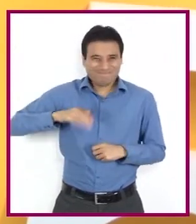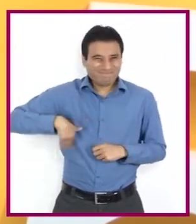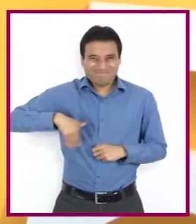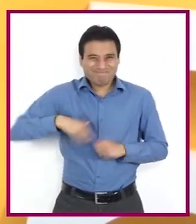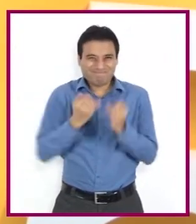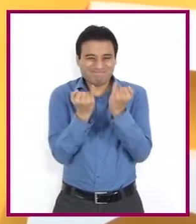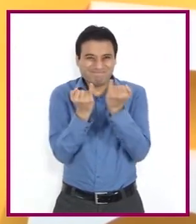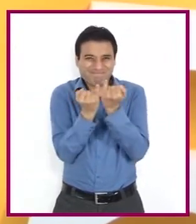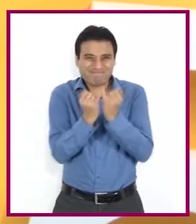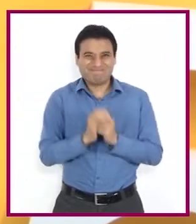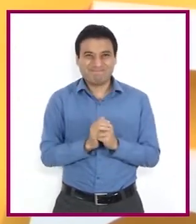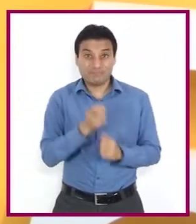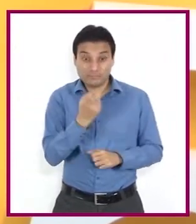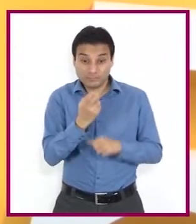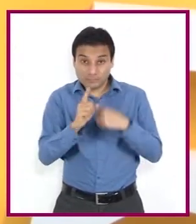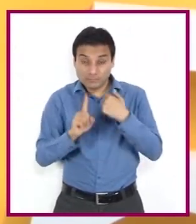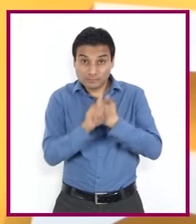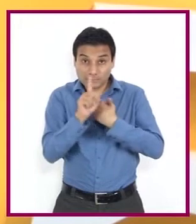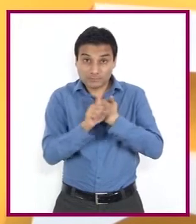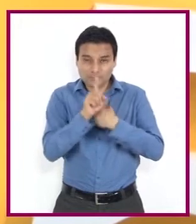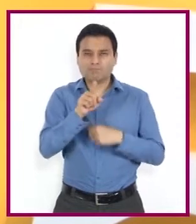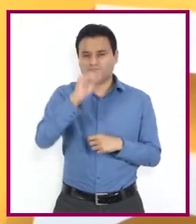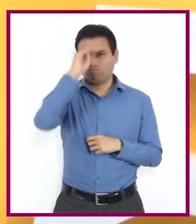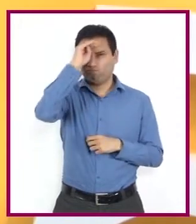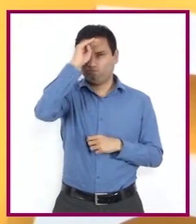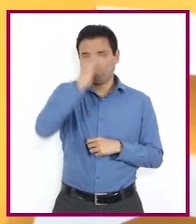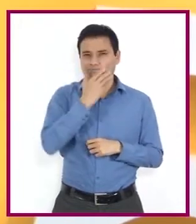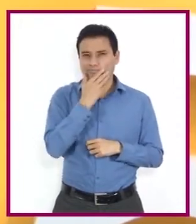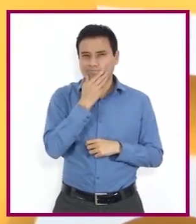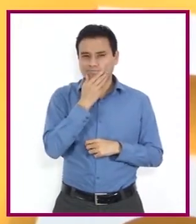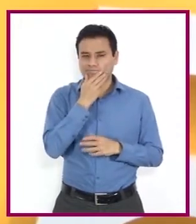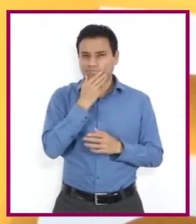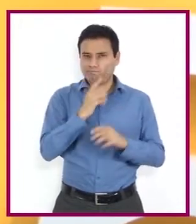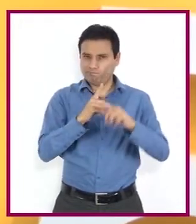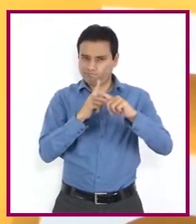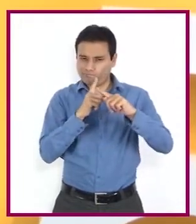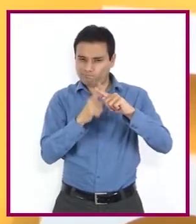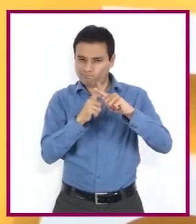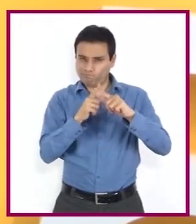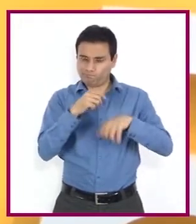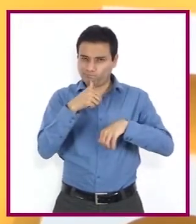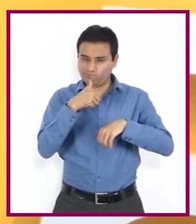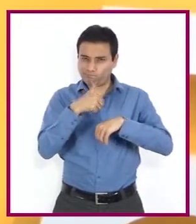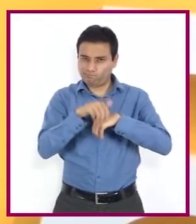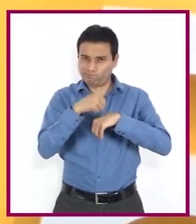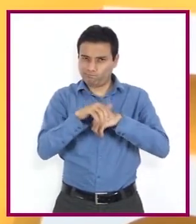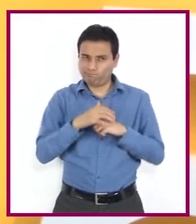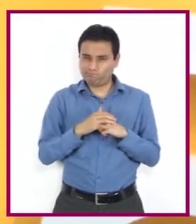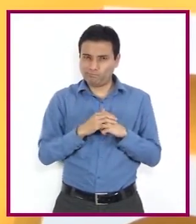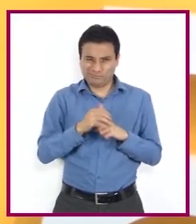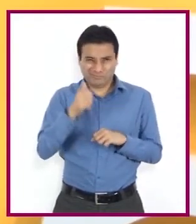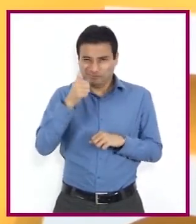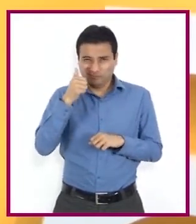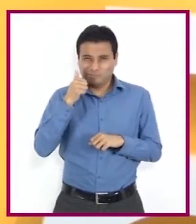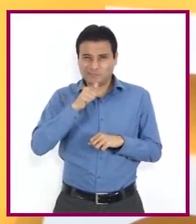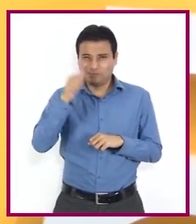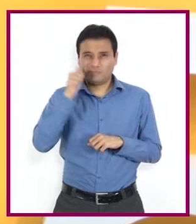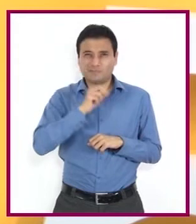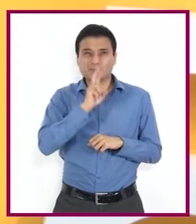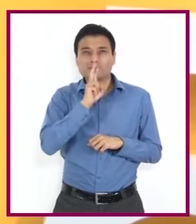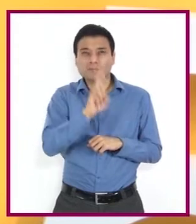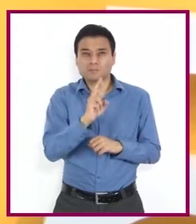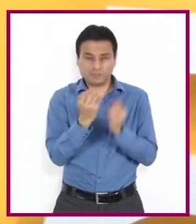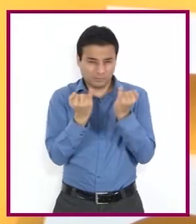En este tipo de problemas, ¿ustedes piensan que al multiplicar las cantidades correspondientes siempre obtendremos el